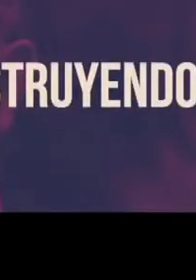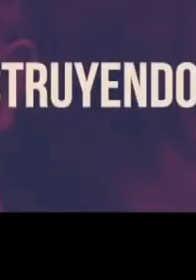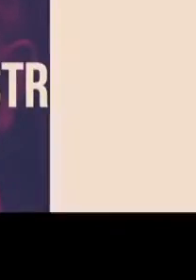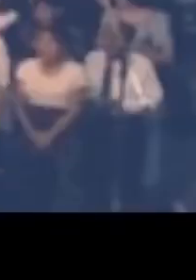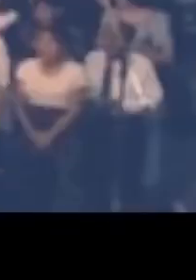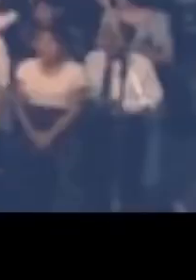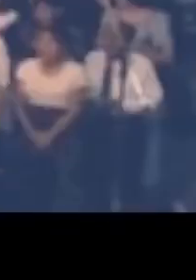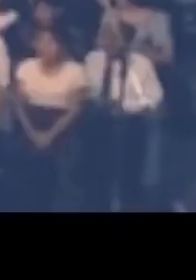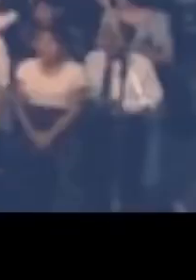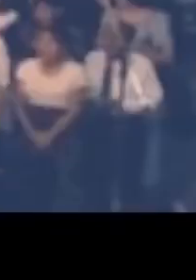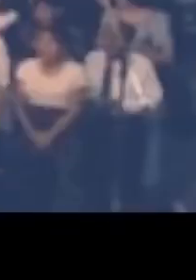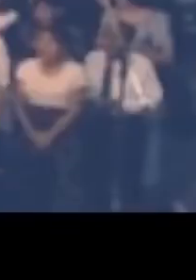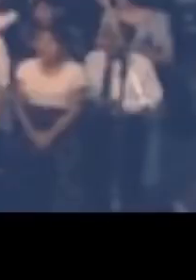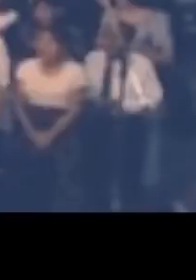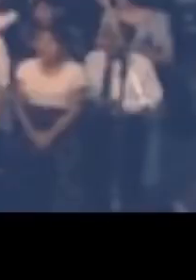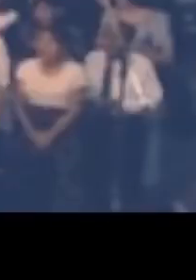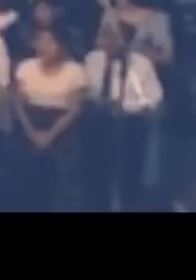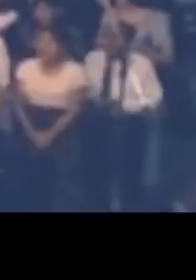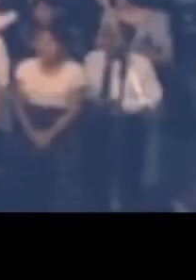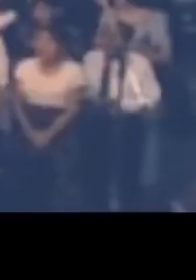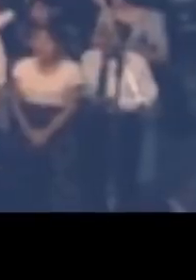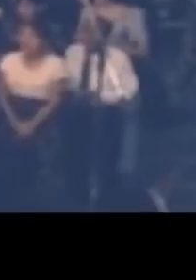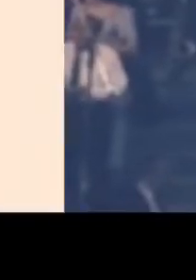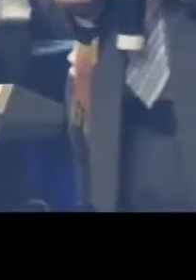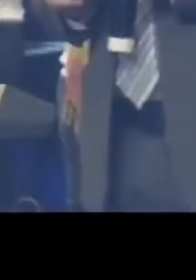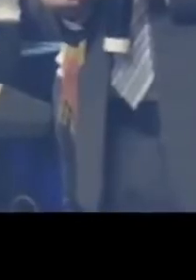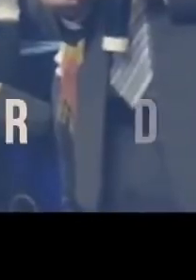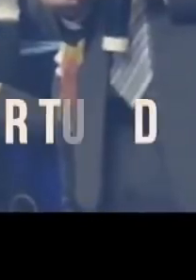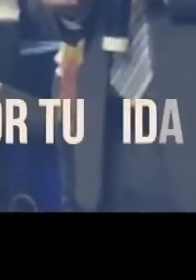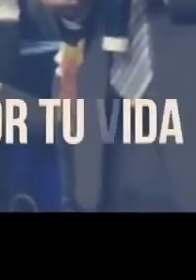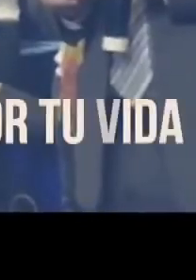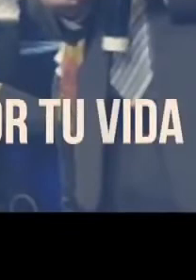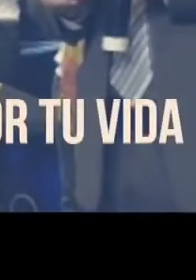de la salvación. Damos gracias al Señor